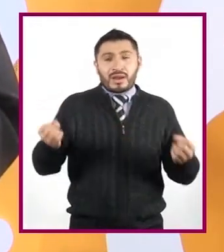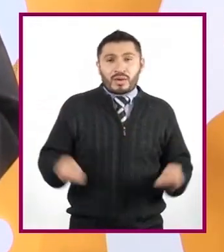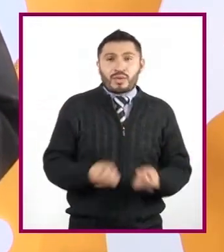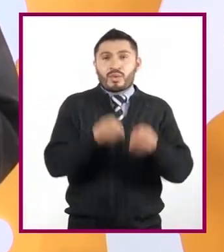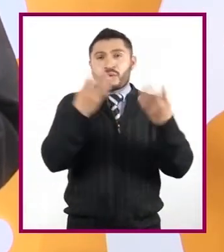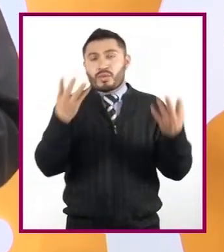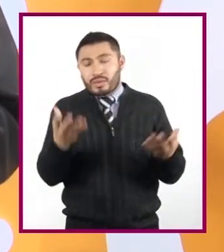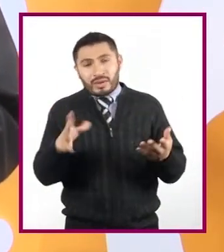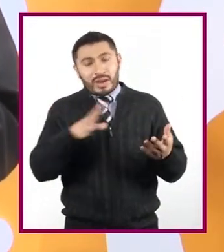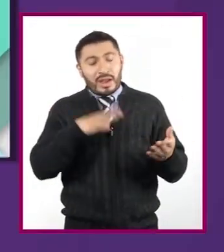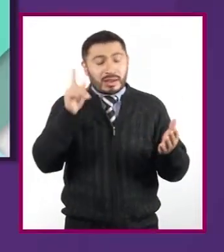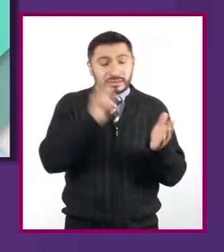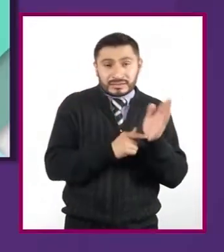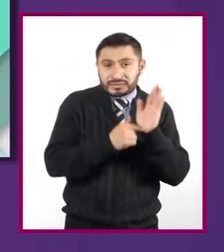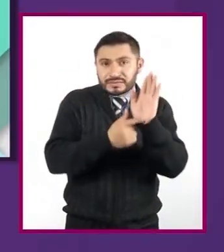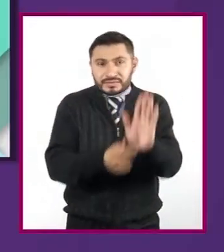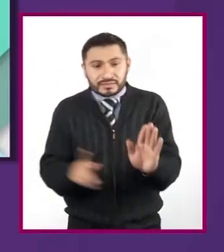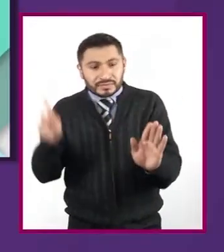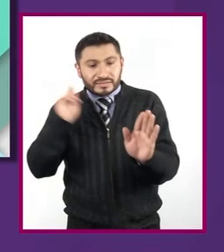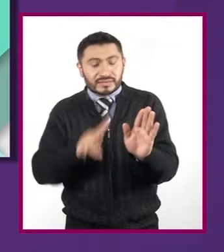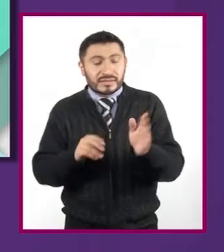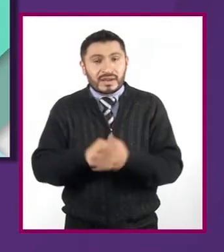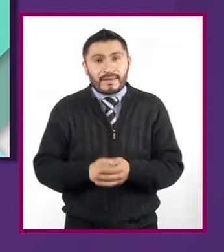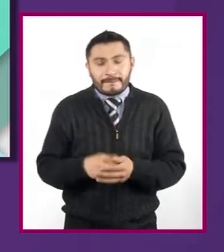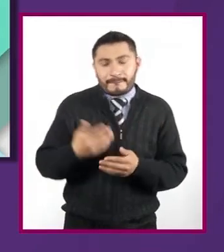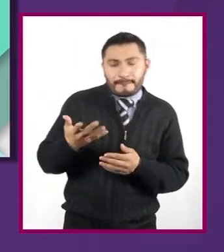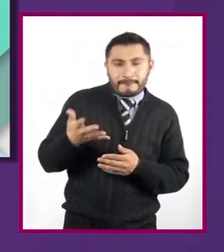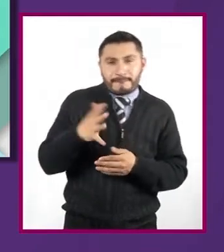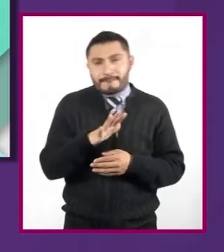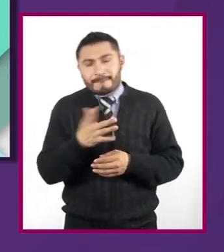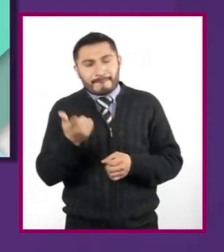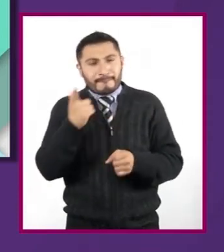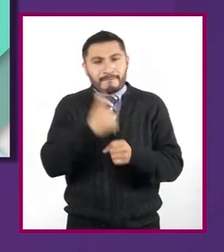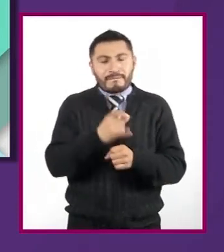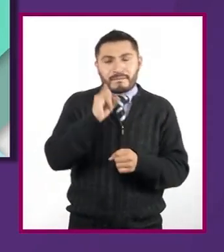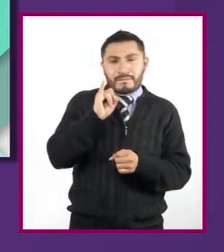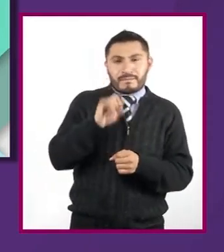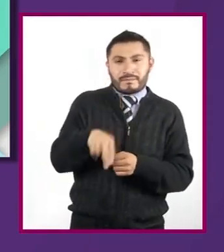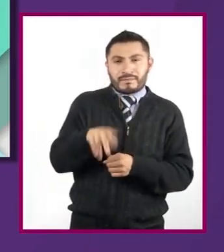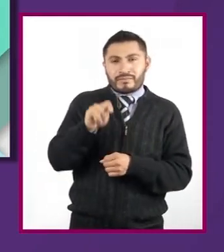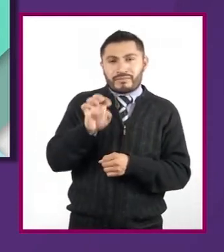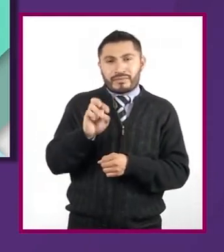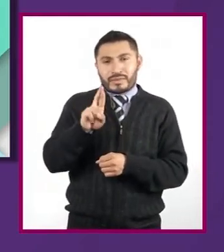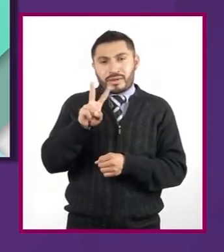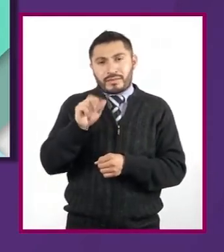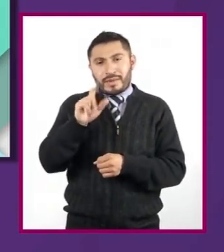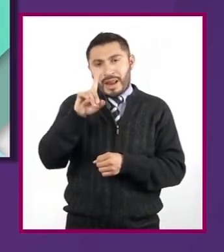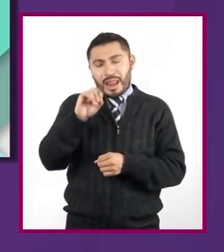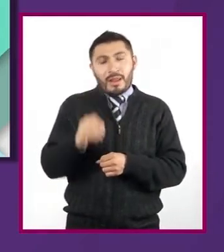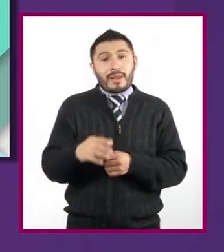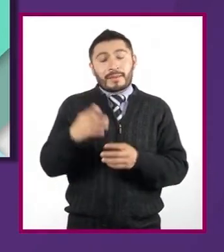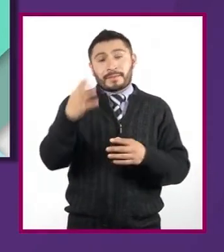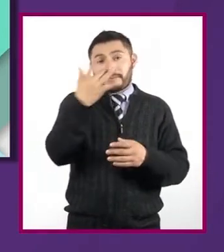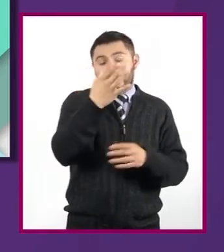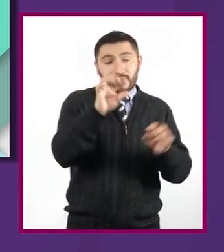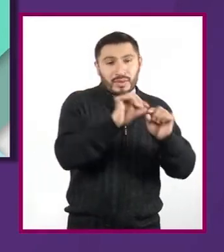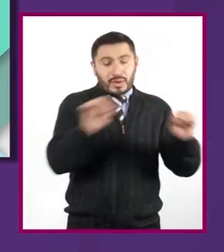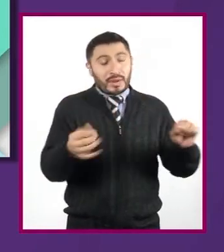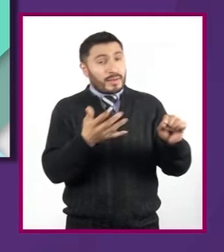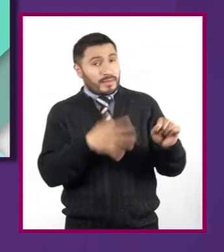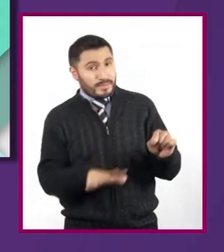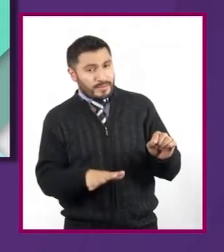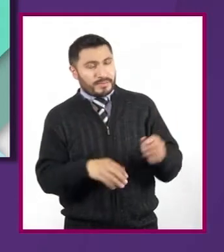elementos que tiene la muestra. Se calcula el intervalo dividiendo 50 de la población entre